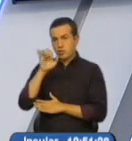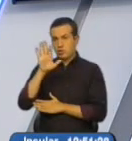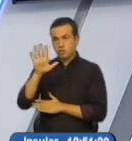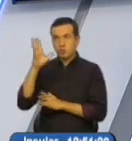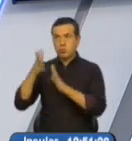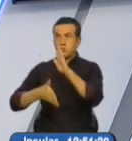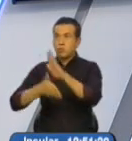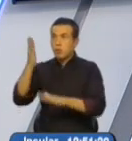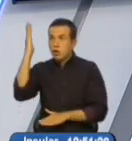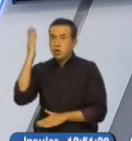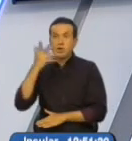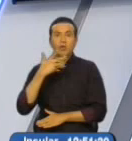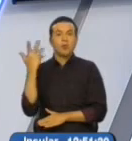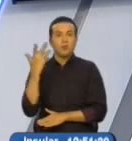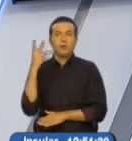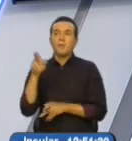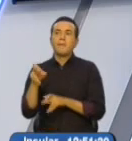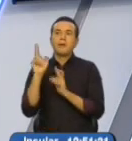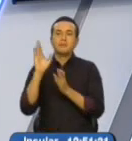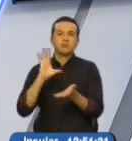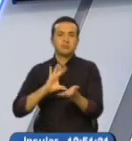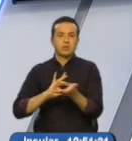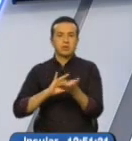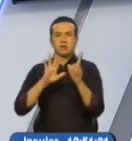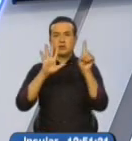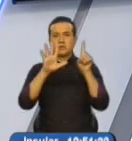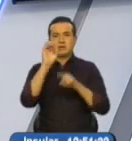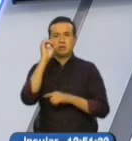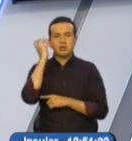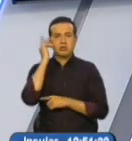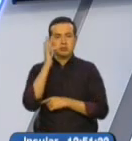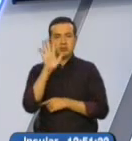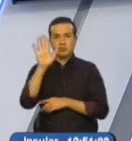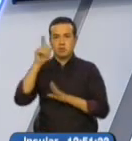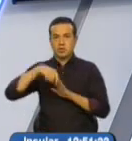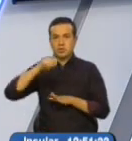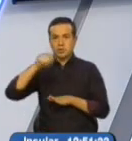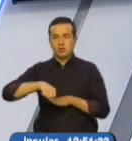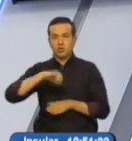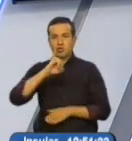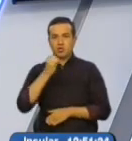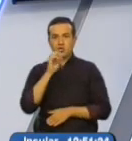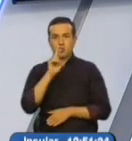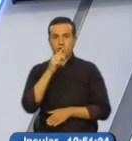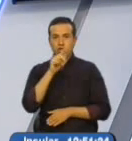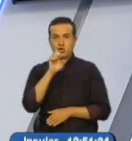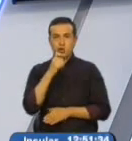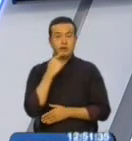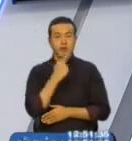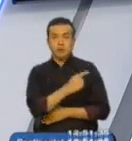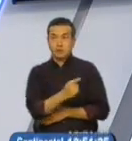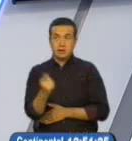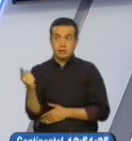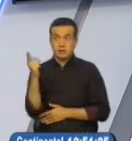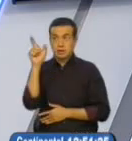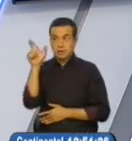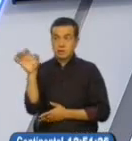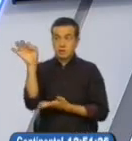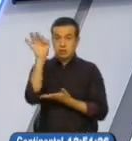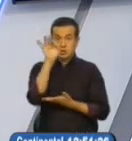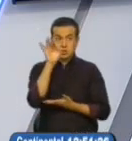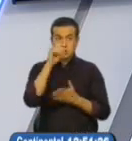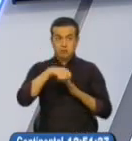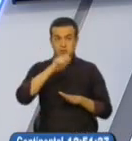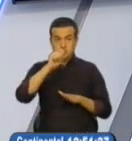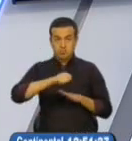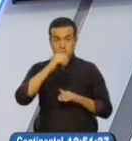ausencia, debido a la licencia médica que tiene por 60 días. Su abogado Jorge Acosta no descartó que sea él quien lo represente durante